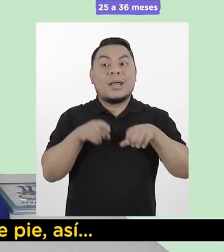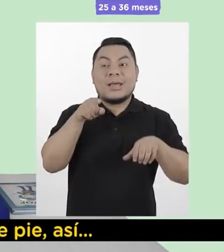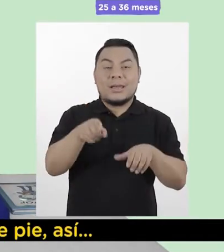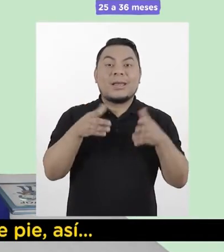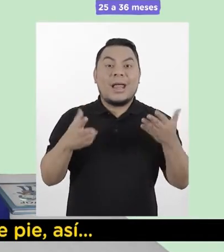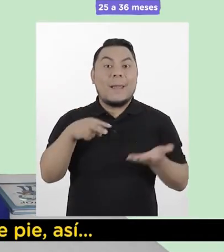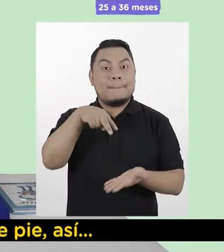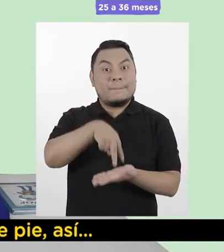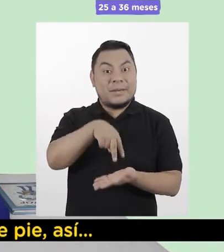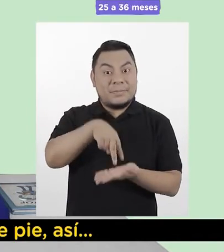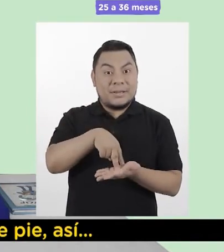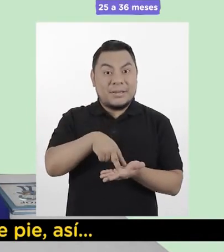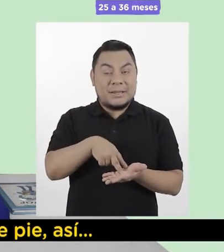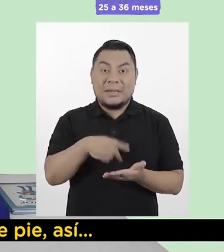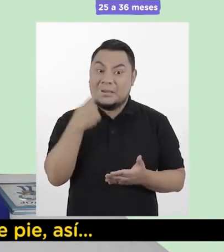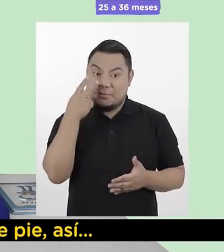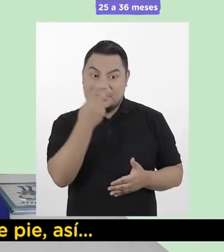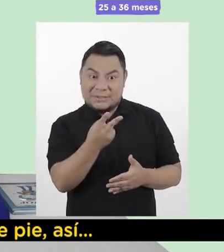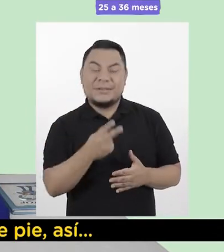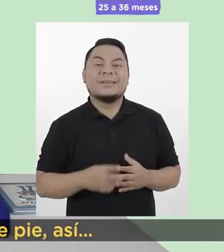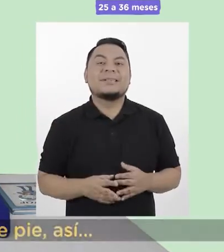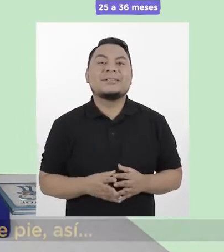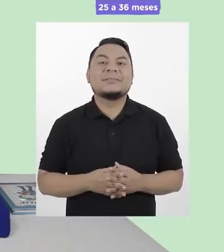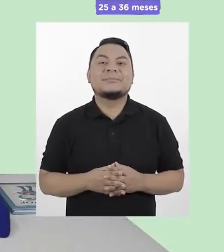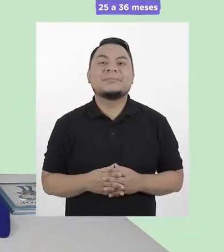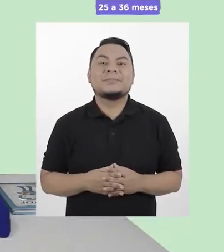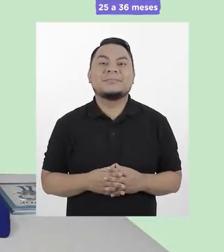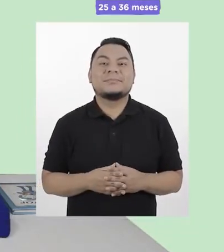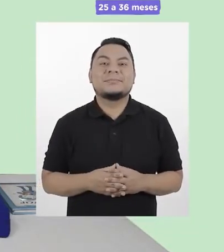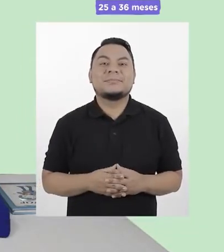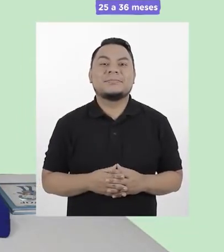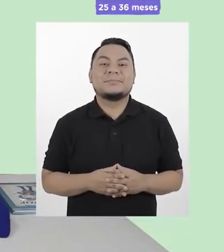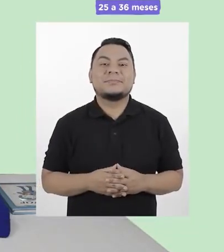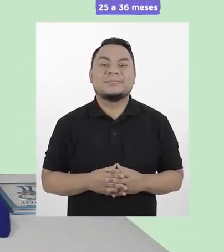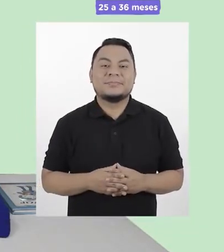También pueden realizar la actividad de pie, así.